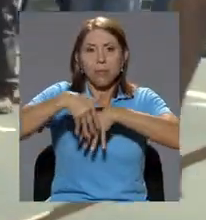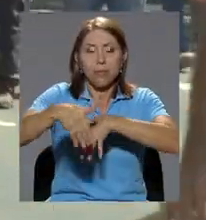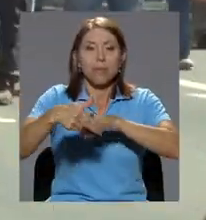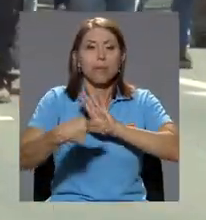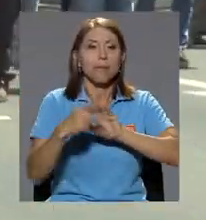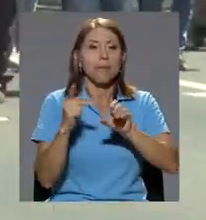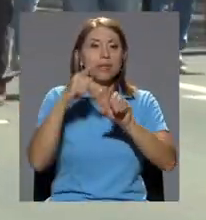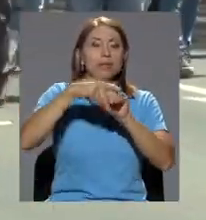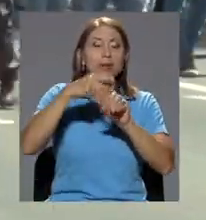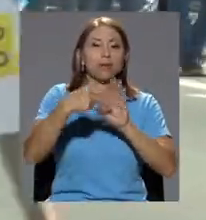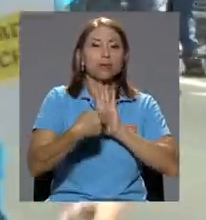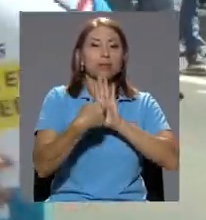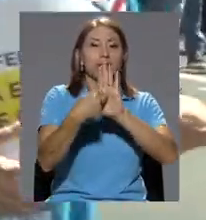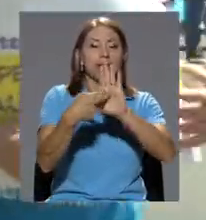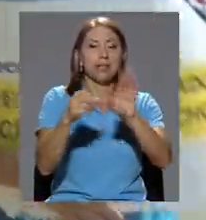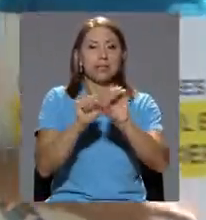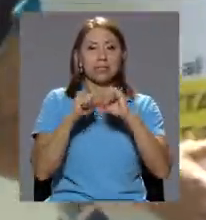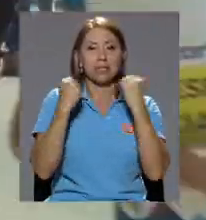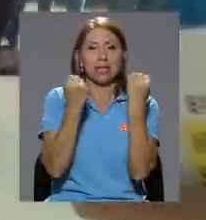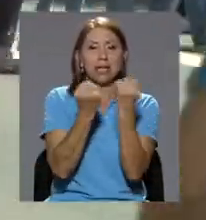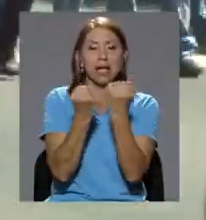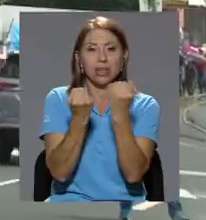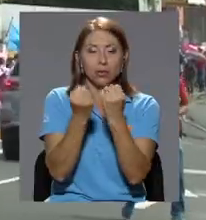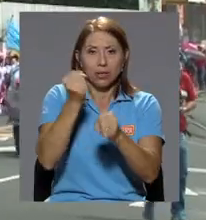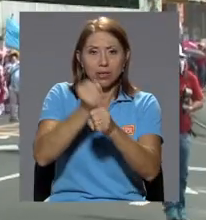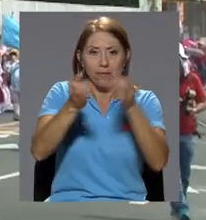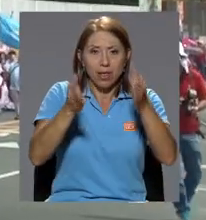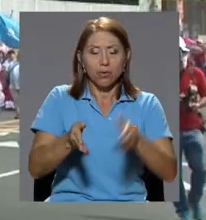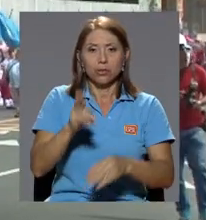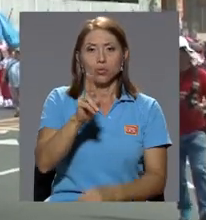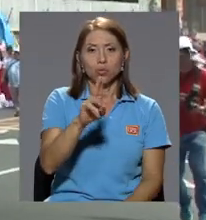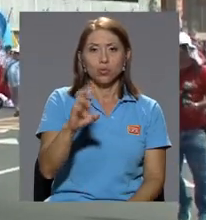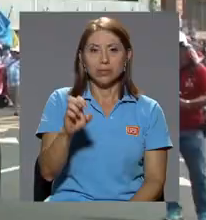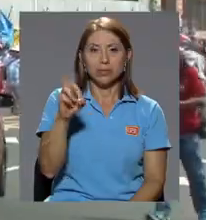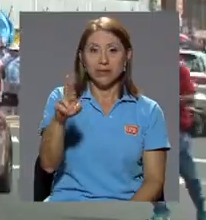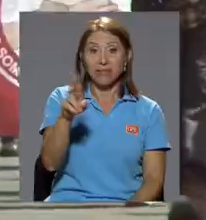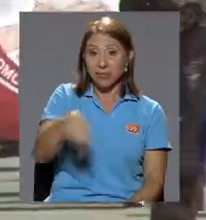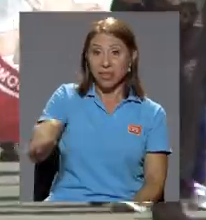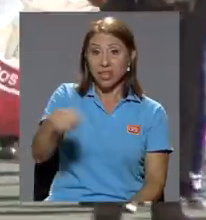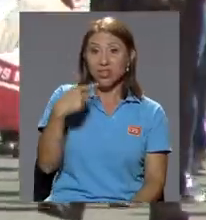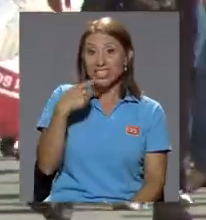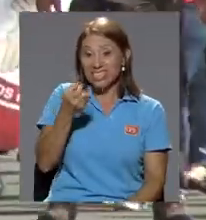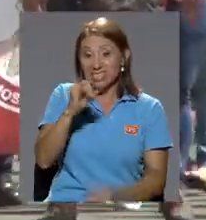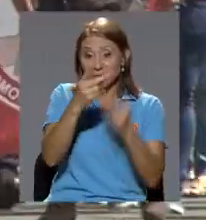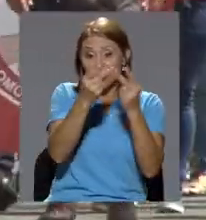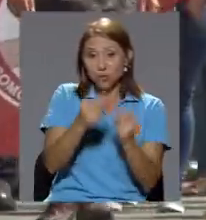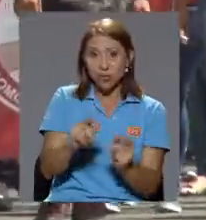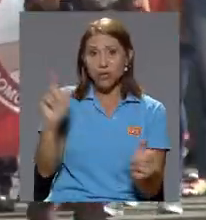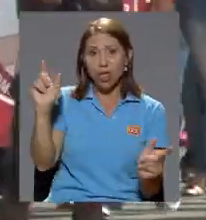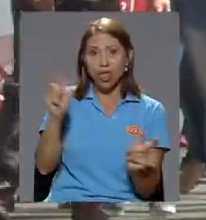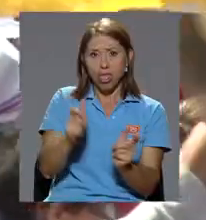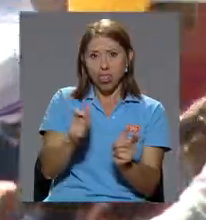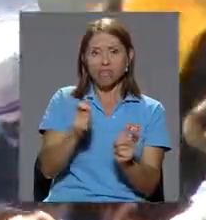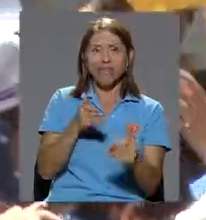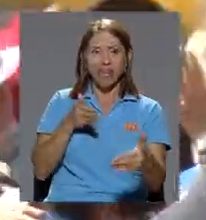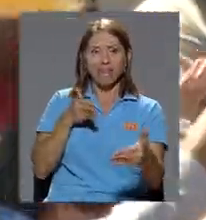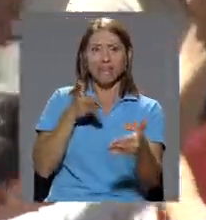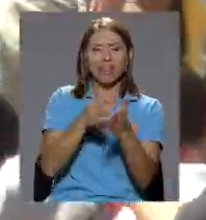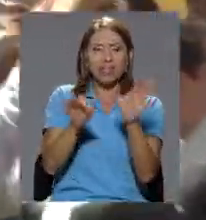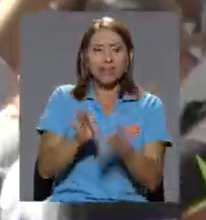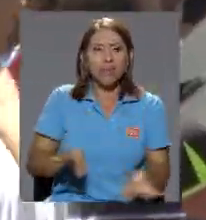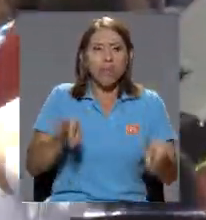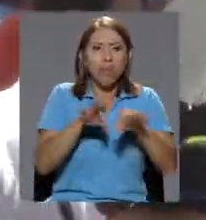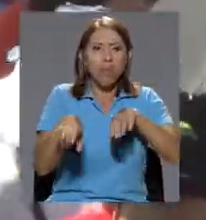del Sindicato de Trabajadores de la UCR Sindeu, quienes argumentan que la reducción de presupuesto afectaría las actividades